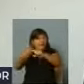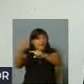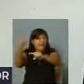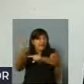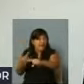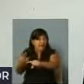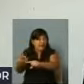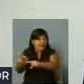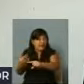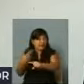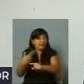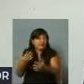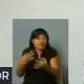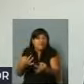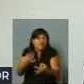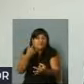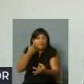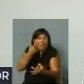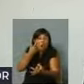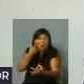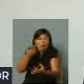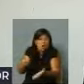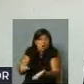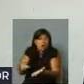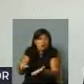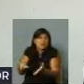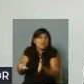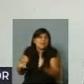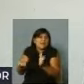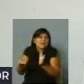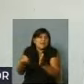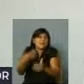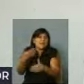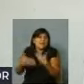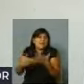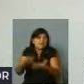barbijo, es la distancia y